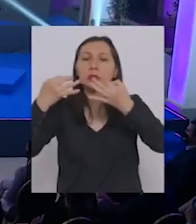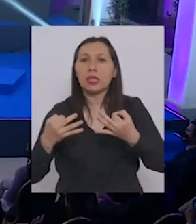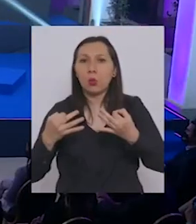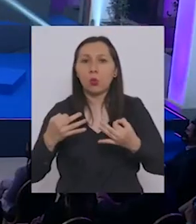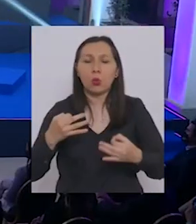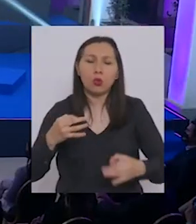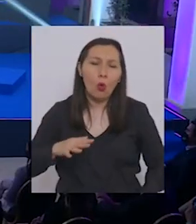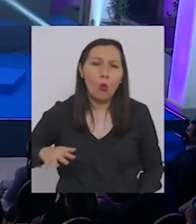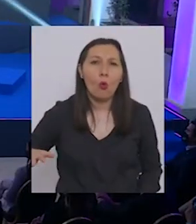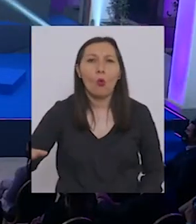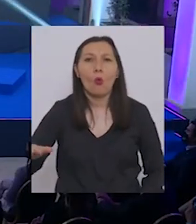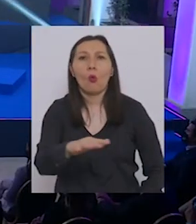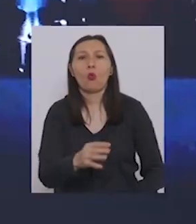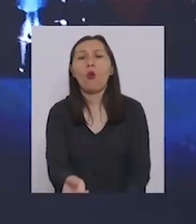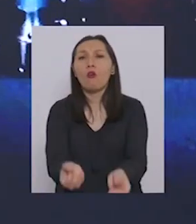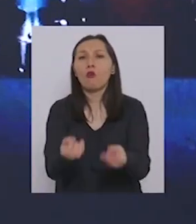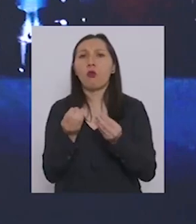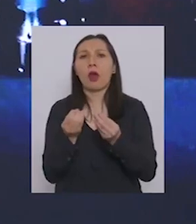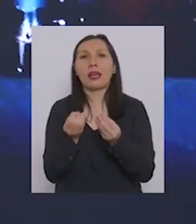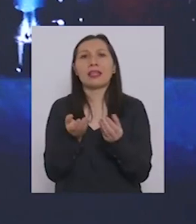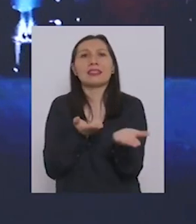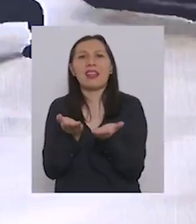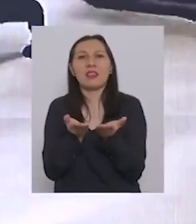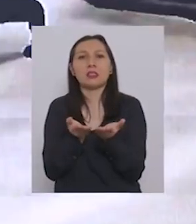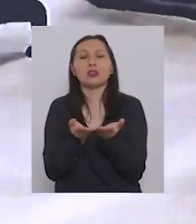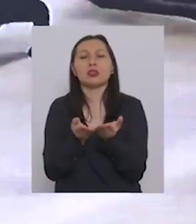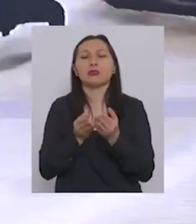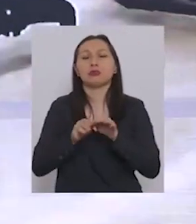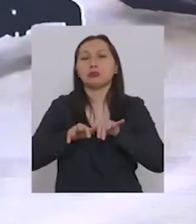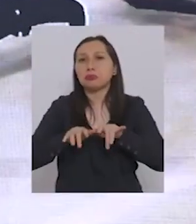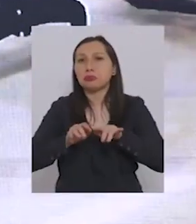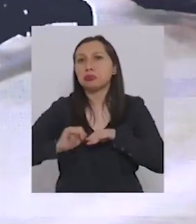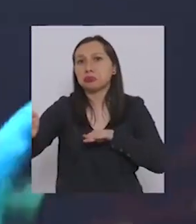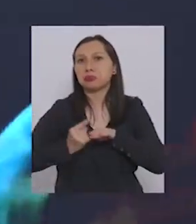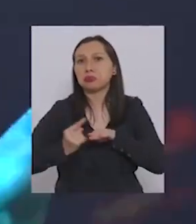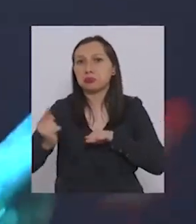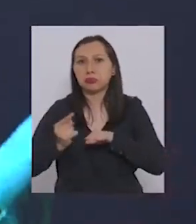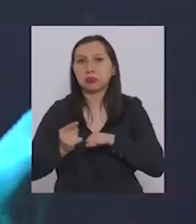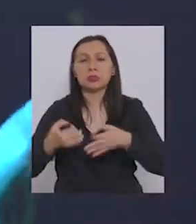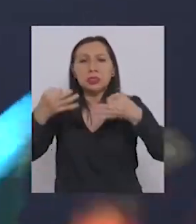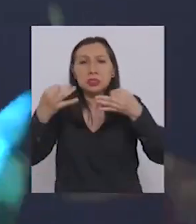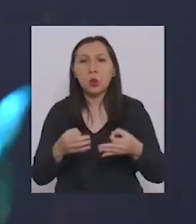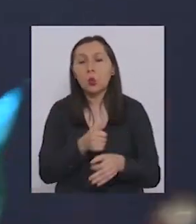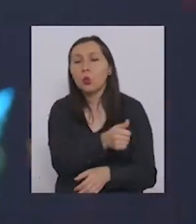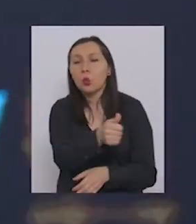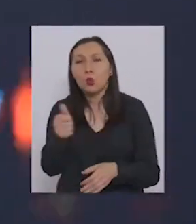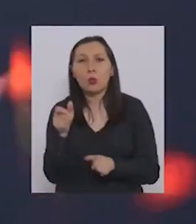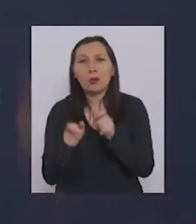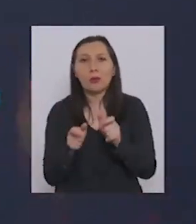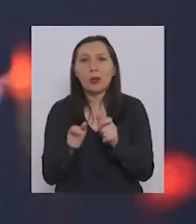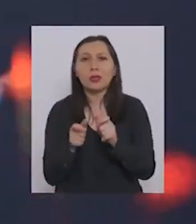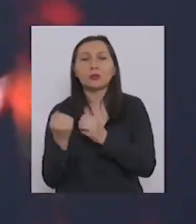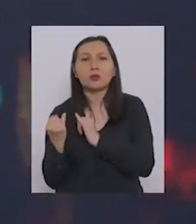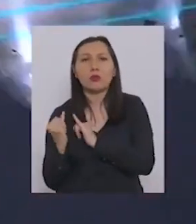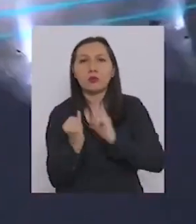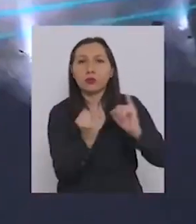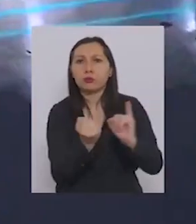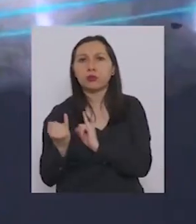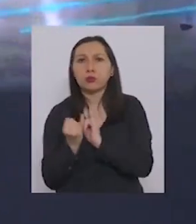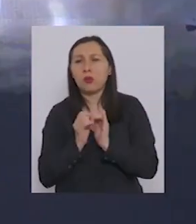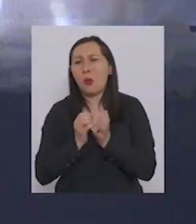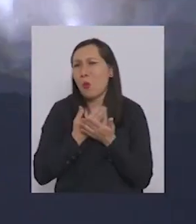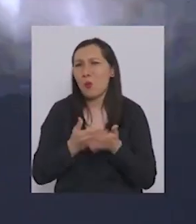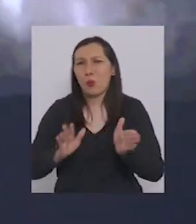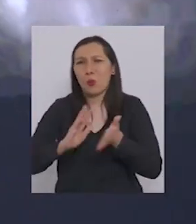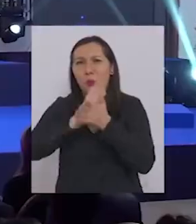a todos buenas condiciones de transmisión, que asegura a todos buenas condiciones de transmisión en todos los lugares